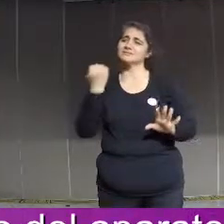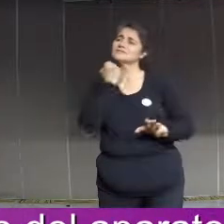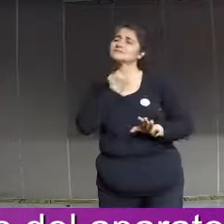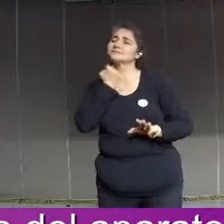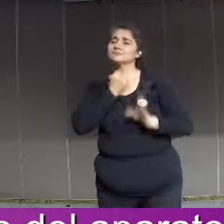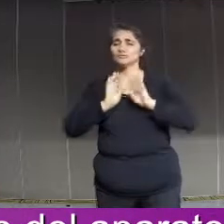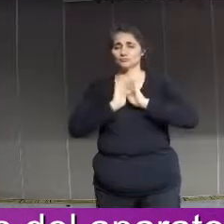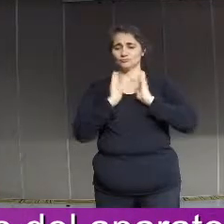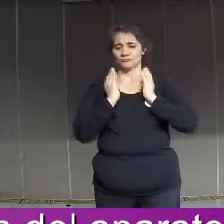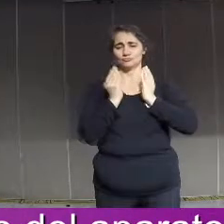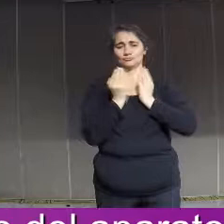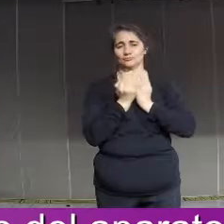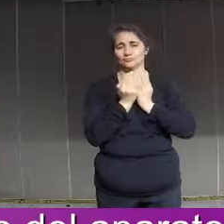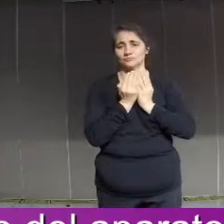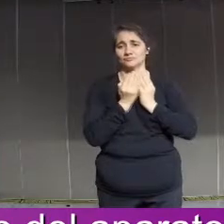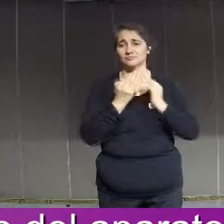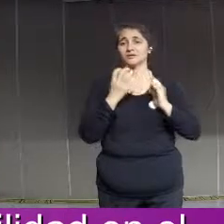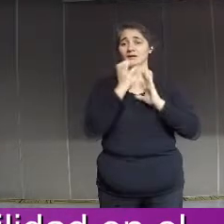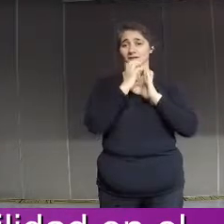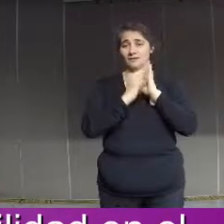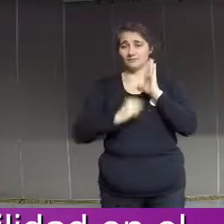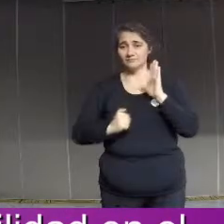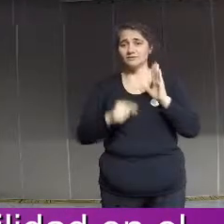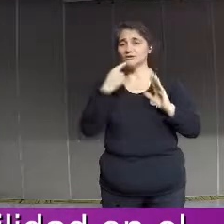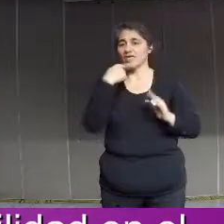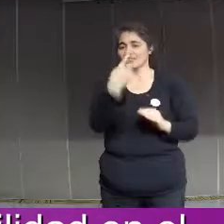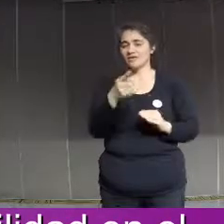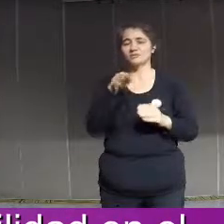de la faringe. Ya le doy la indicación del trago seco. ¿Sí?